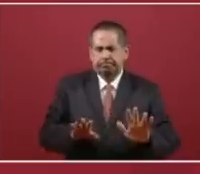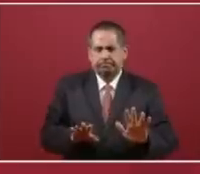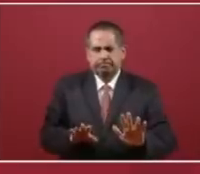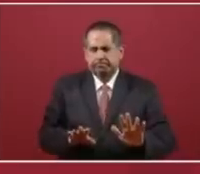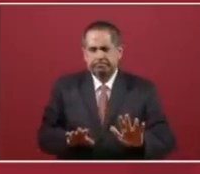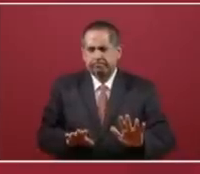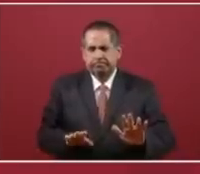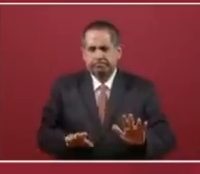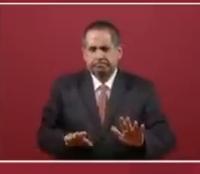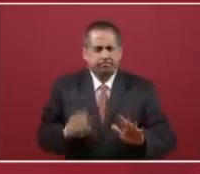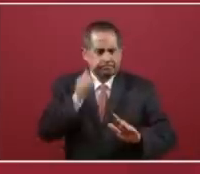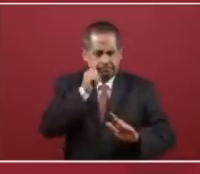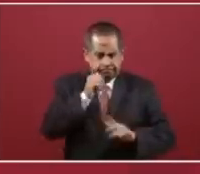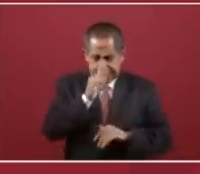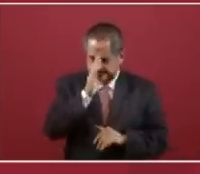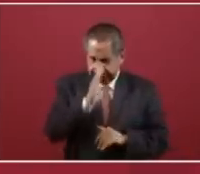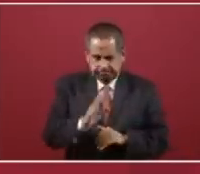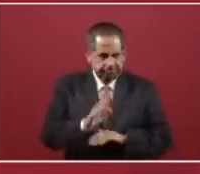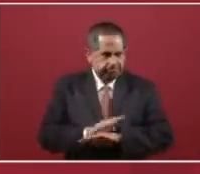siempre